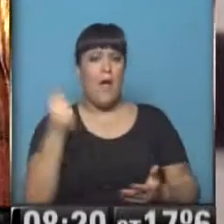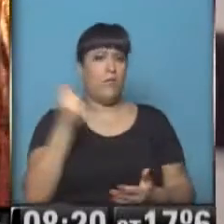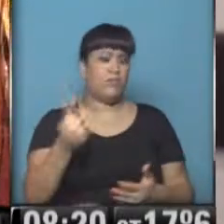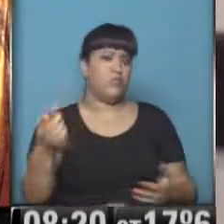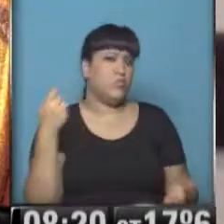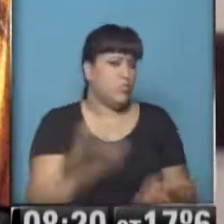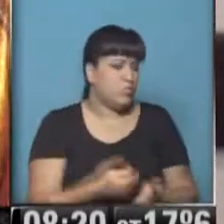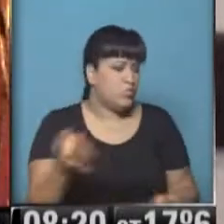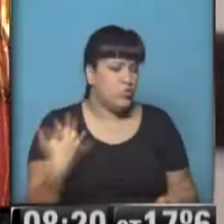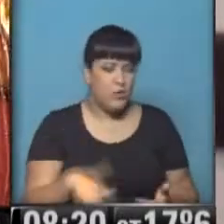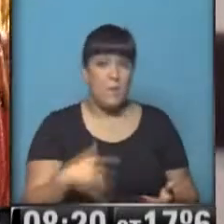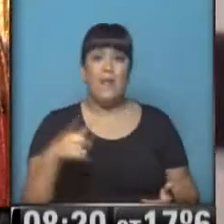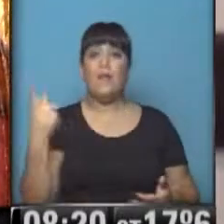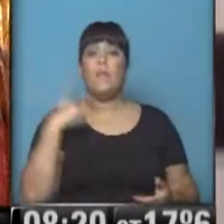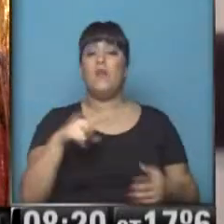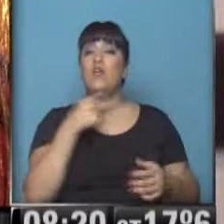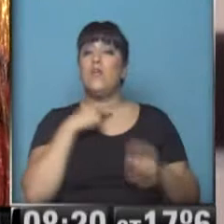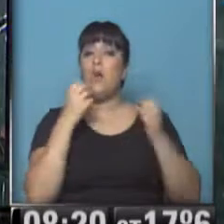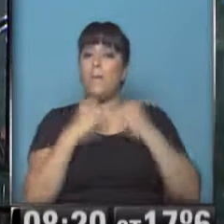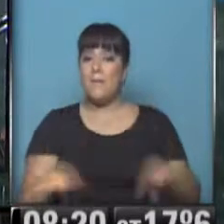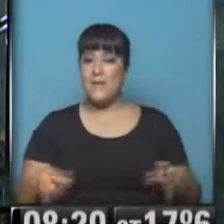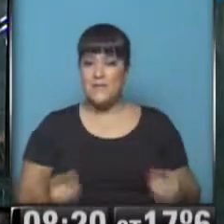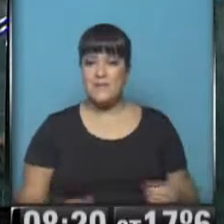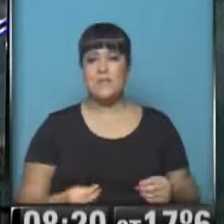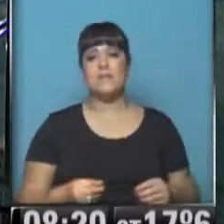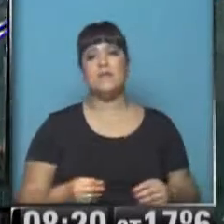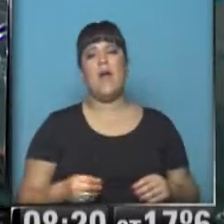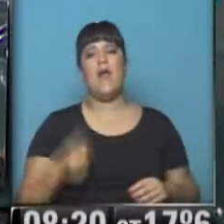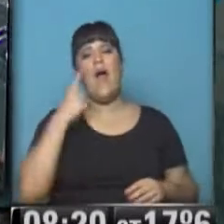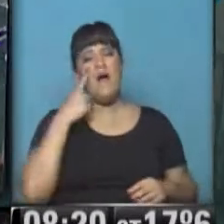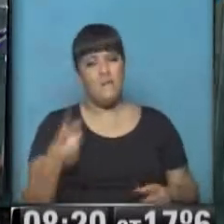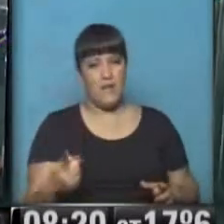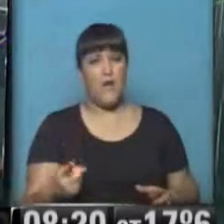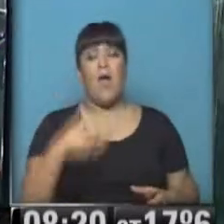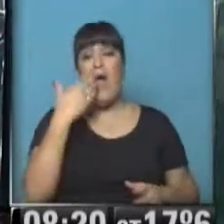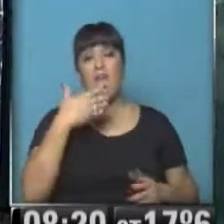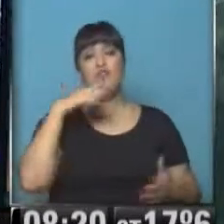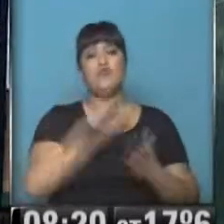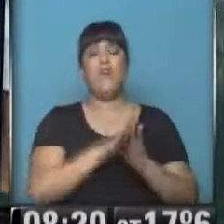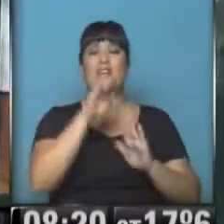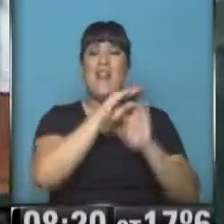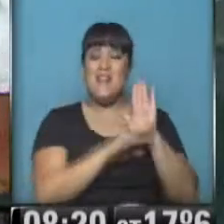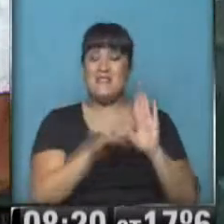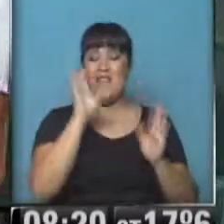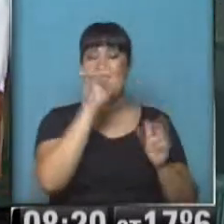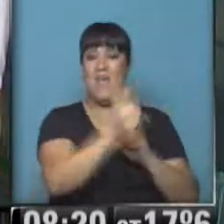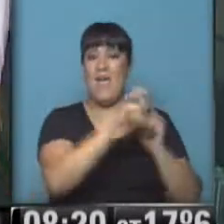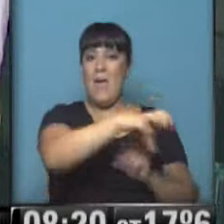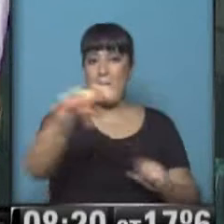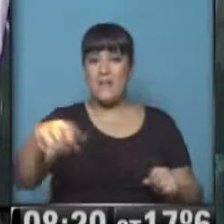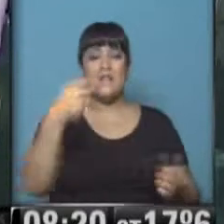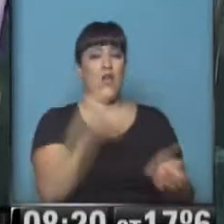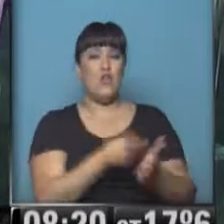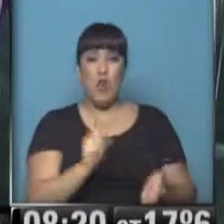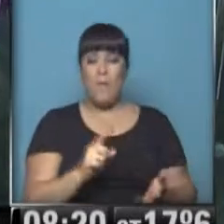pero yo quiero empezar por el abc digamos porque cuando se habla de esta lista de empresas que evaden aparecen